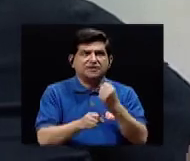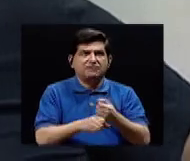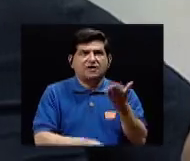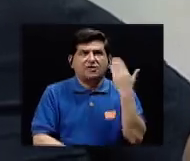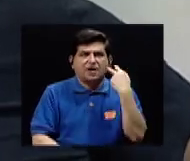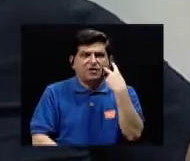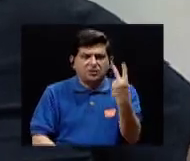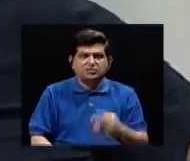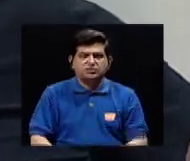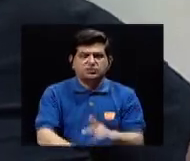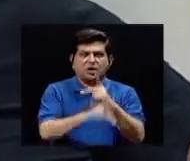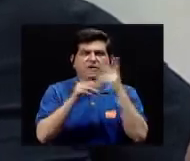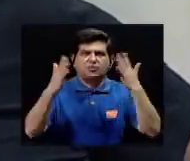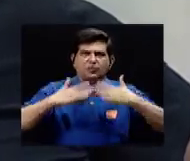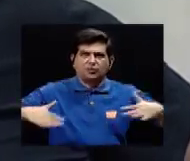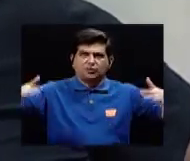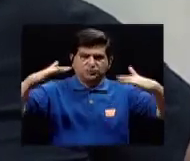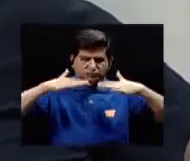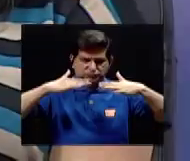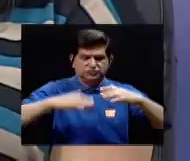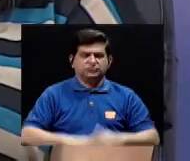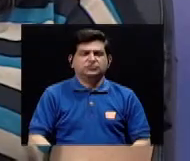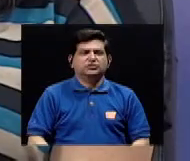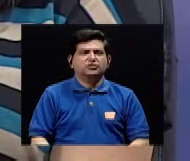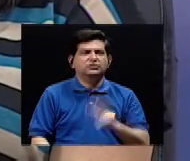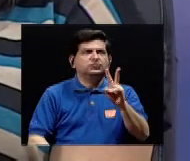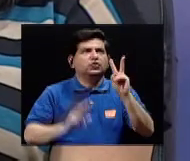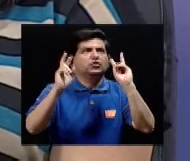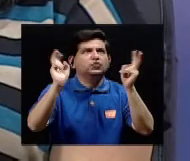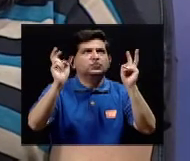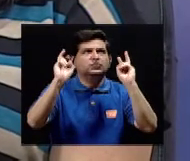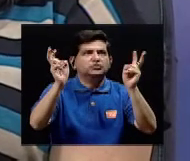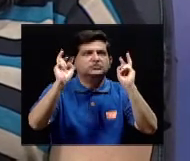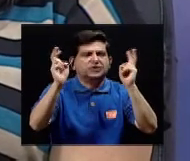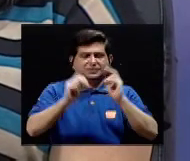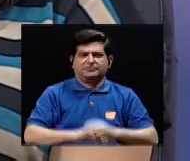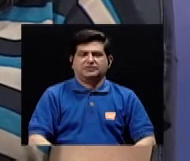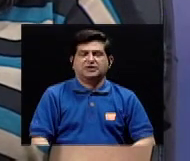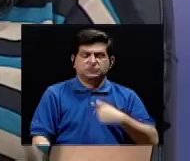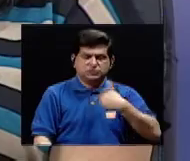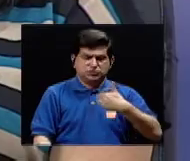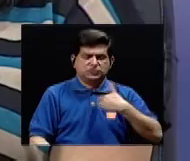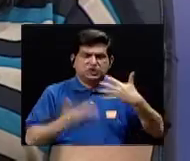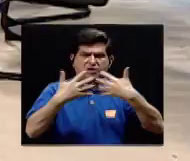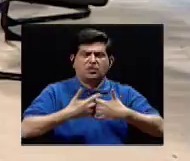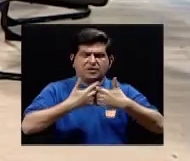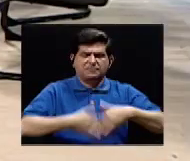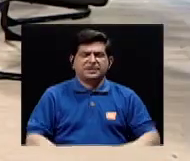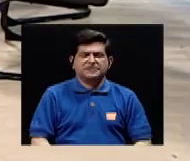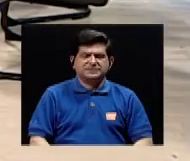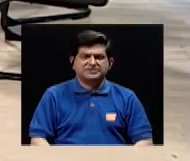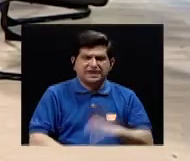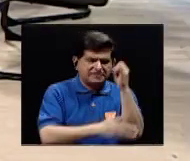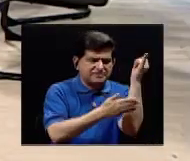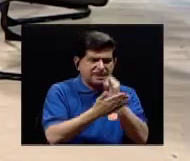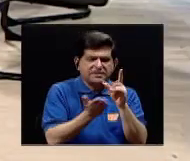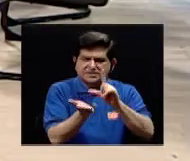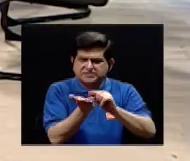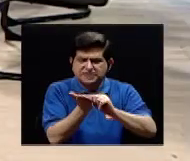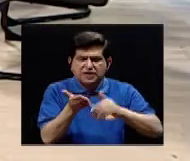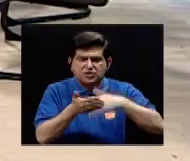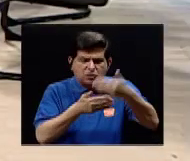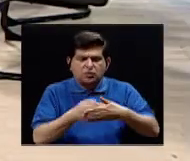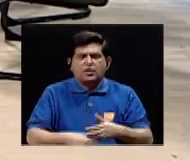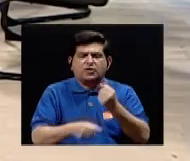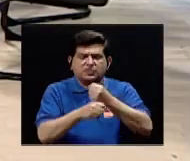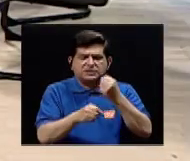audiovisuales que tienen que ver con la protección del medio ambiente. Básicamente esos son dos temas, ¿verdad? Yo tengo una empresa que se llama Diseño Editorial y que se